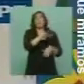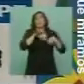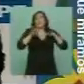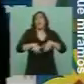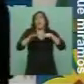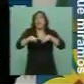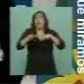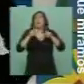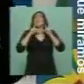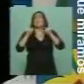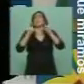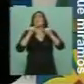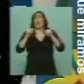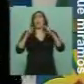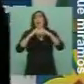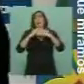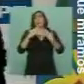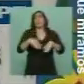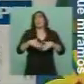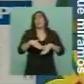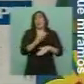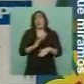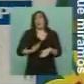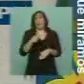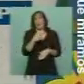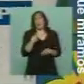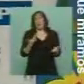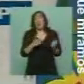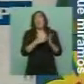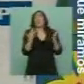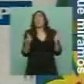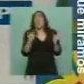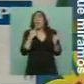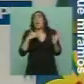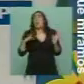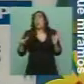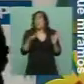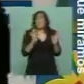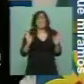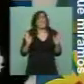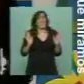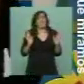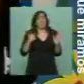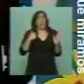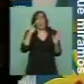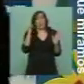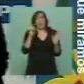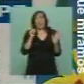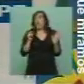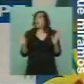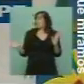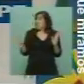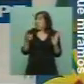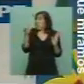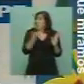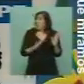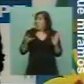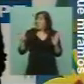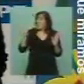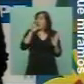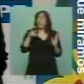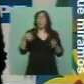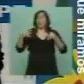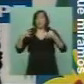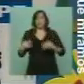plantearme no sé qué cosa según decían los diarios yo no les creo pues son unos caballeros además Bueno pero